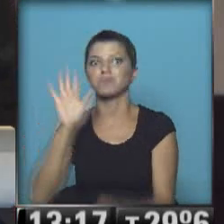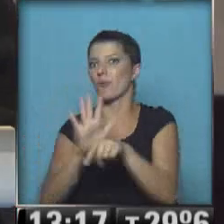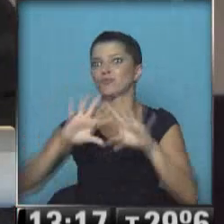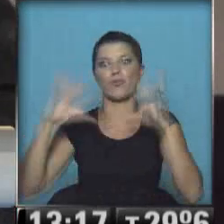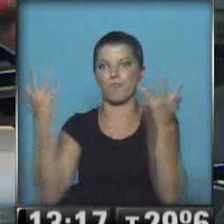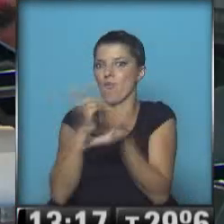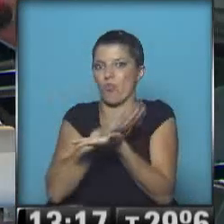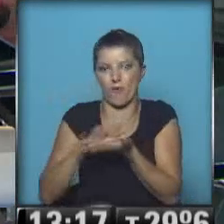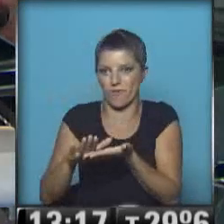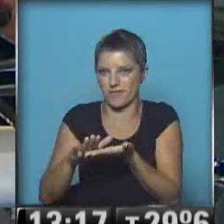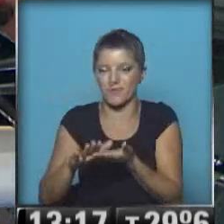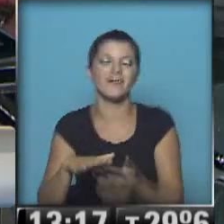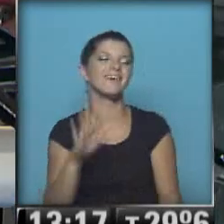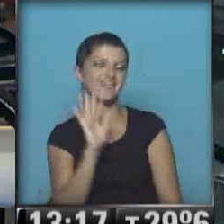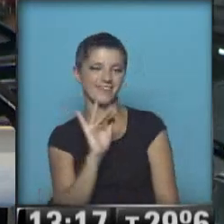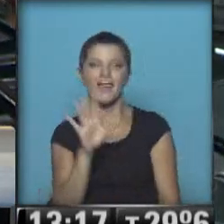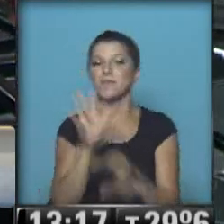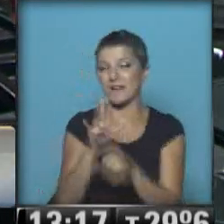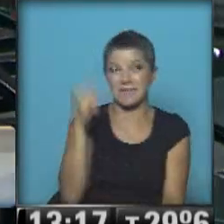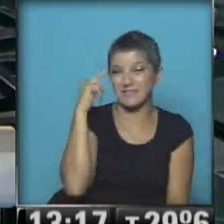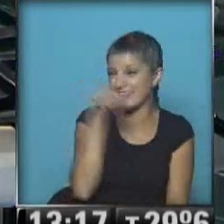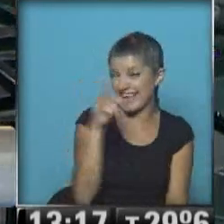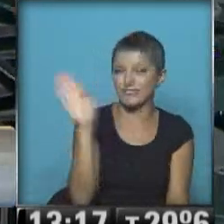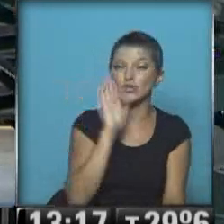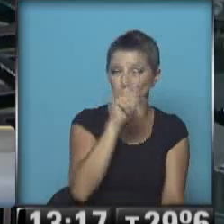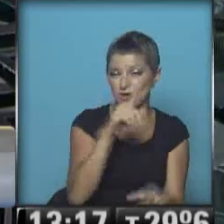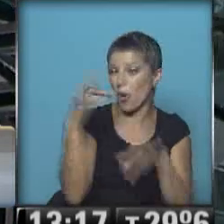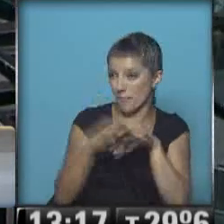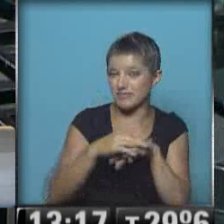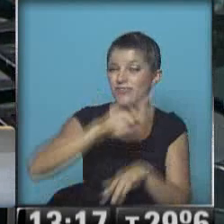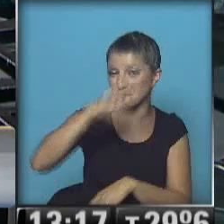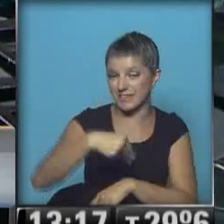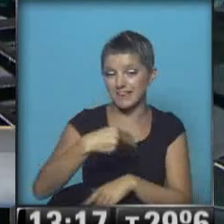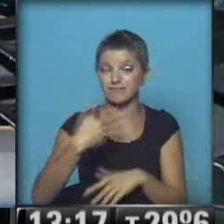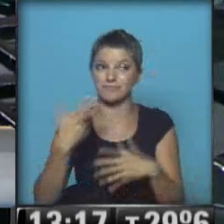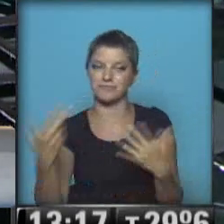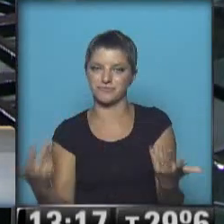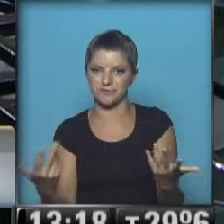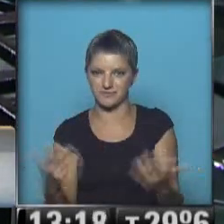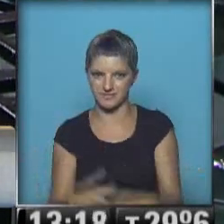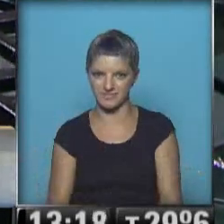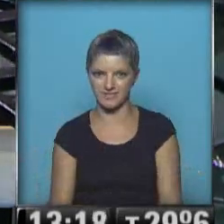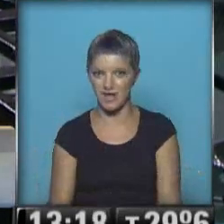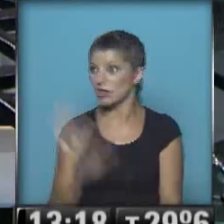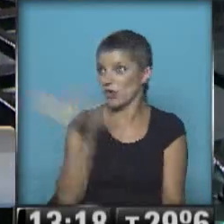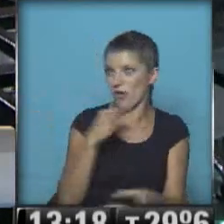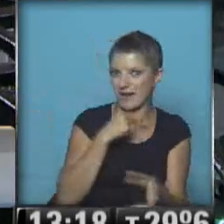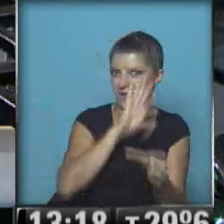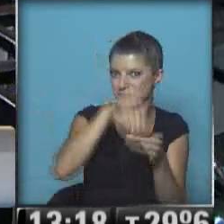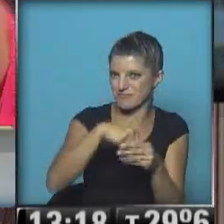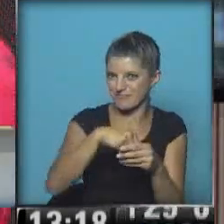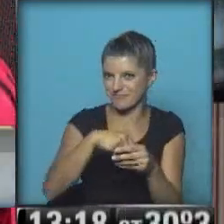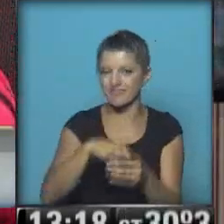porque ig recoger de Estados Unidos de este tipo de compromiso obviamente no Igualmente he anotamos tod estados